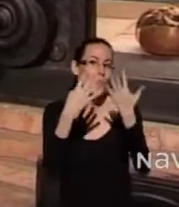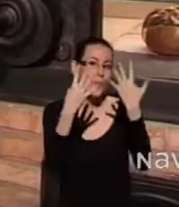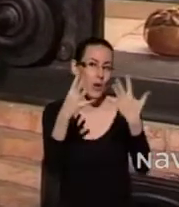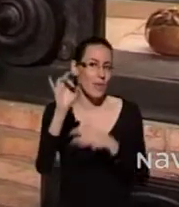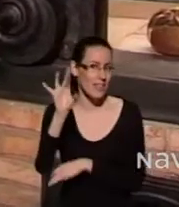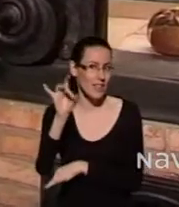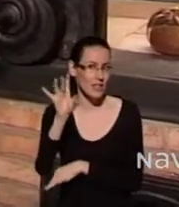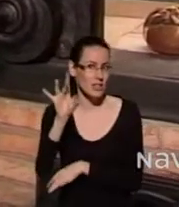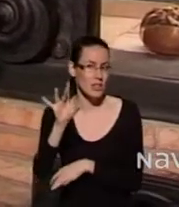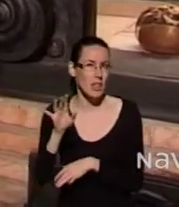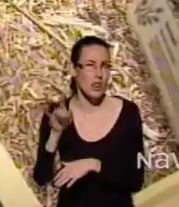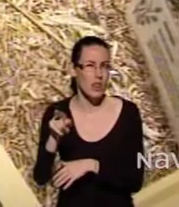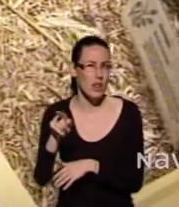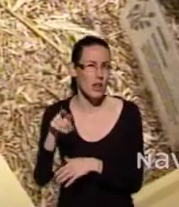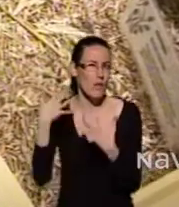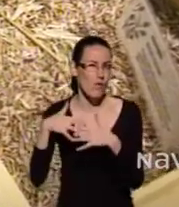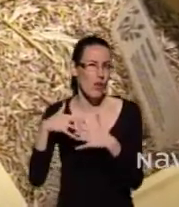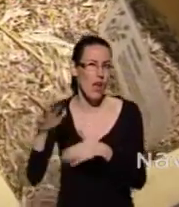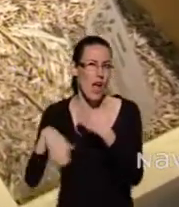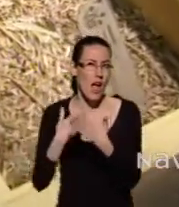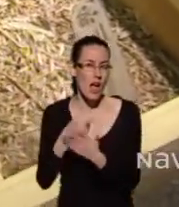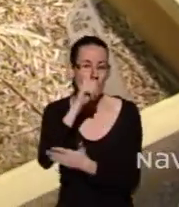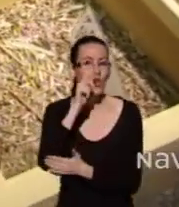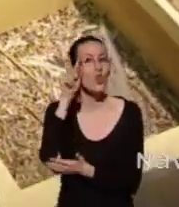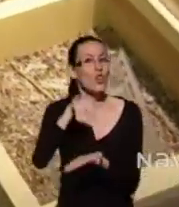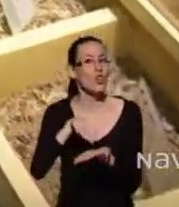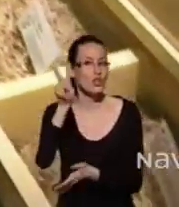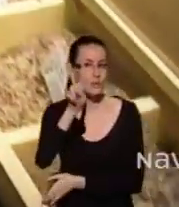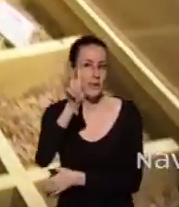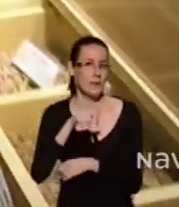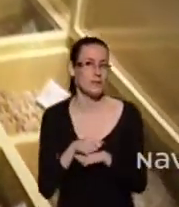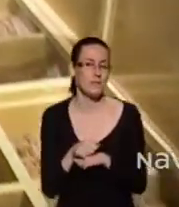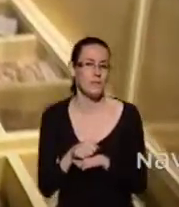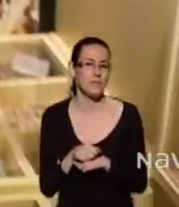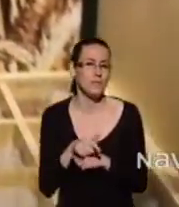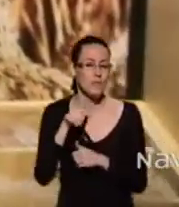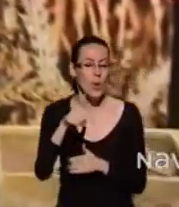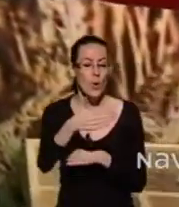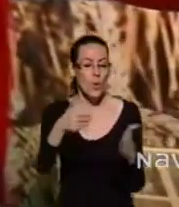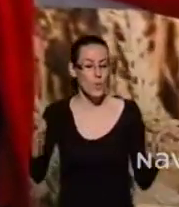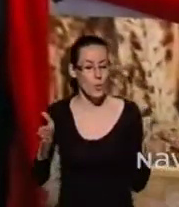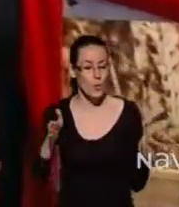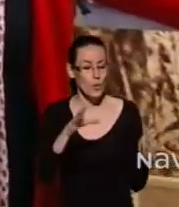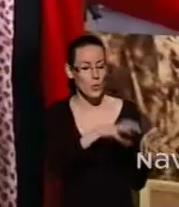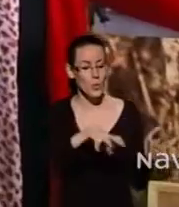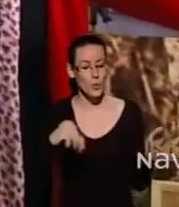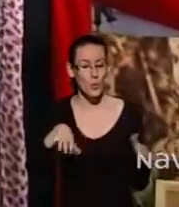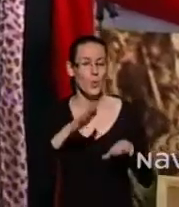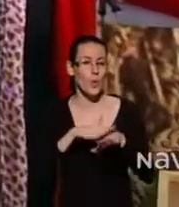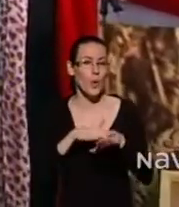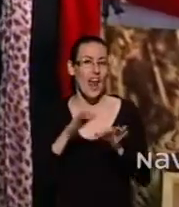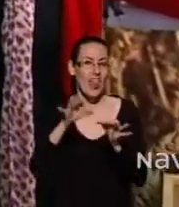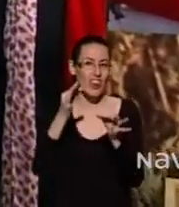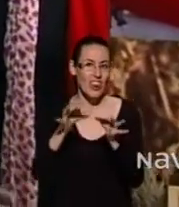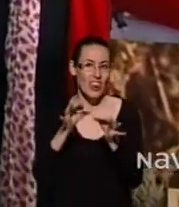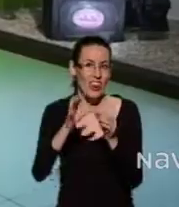el pan hasta el año 2002. Mira, Paula, este es el mueble que hemos dedicado a los cereales y a los distintos frutos secos,